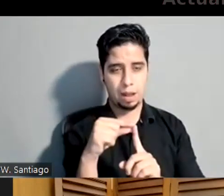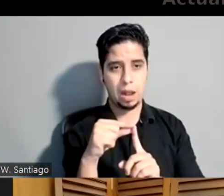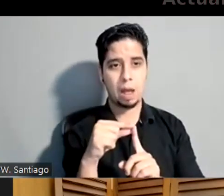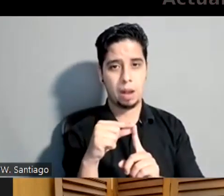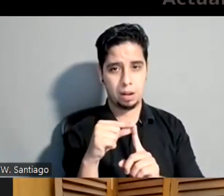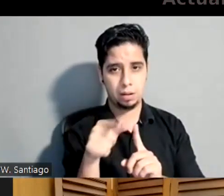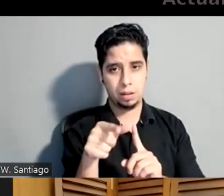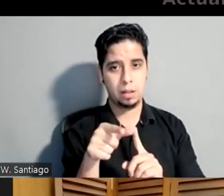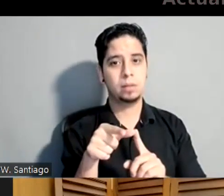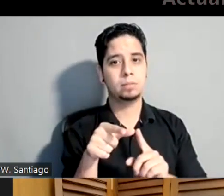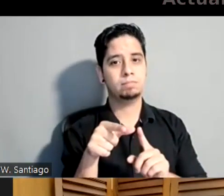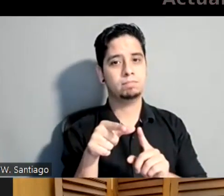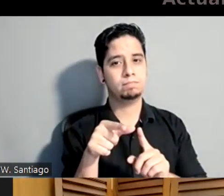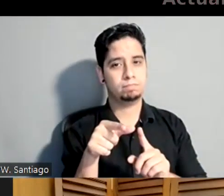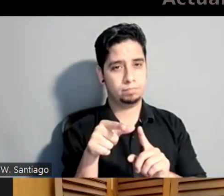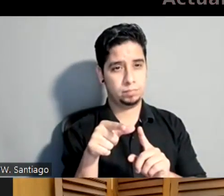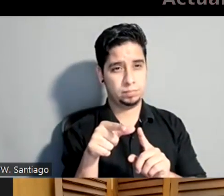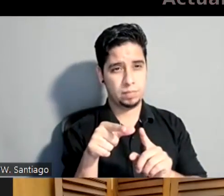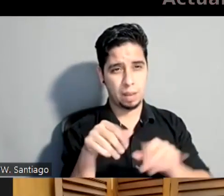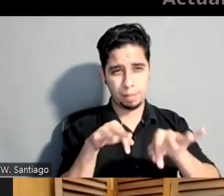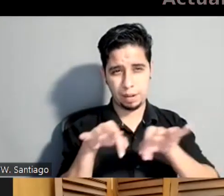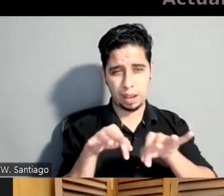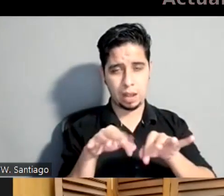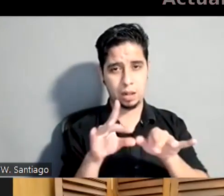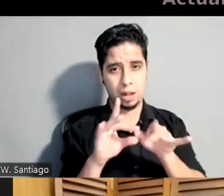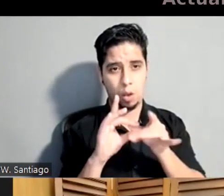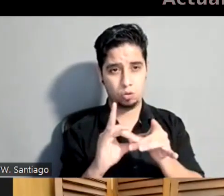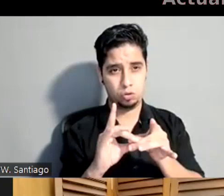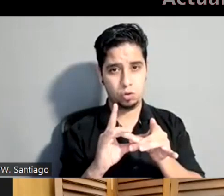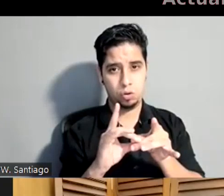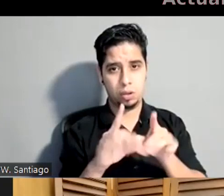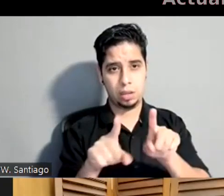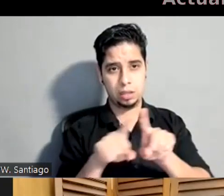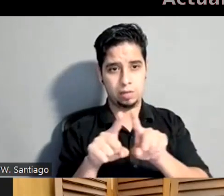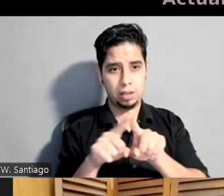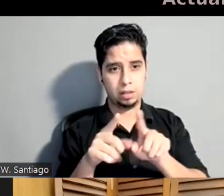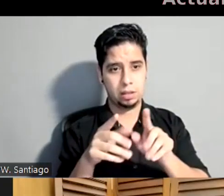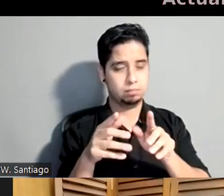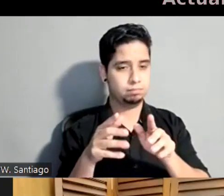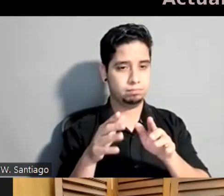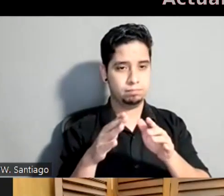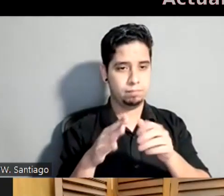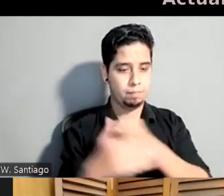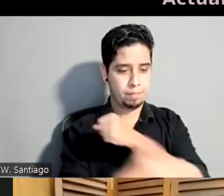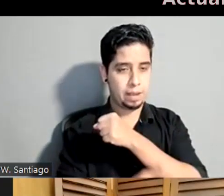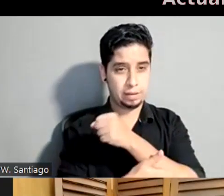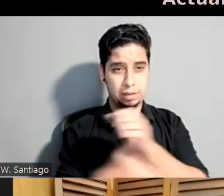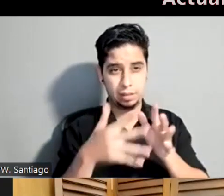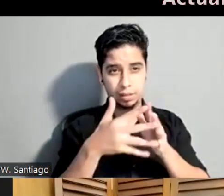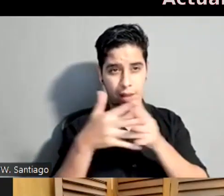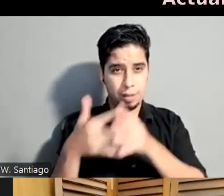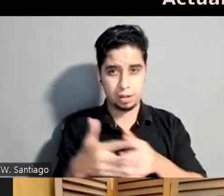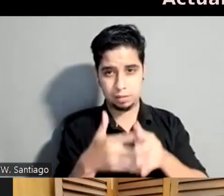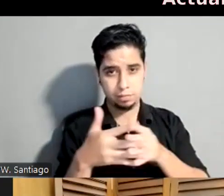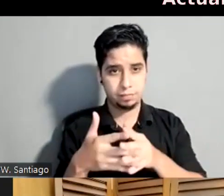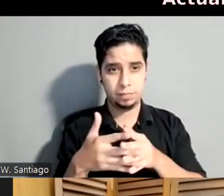la unión entre los países de América? Cuatro opciones.